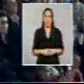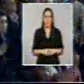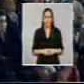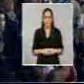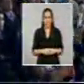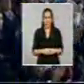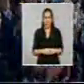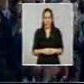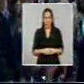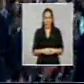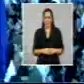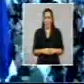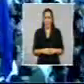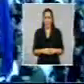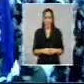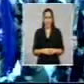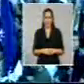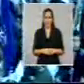Y